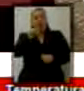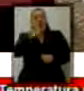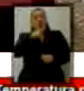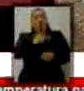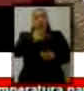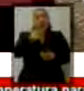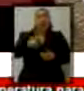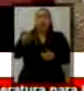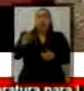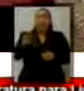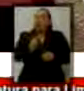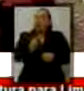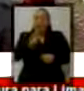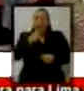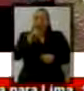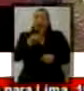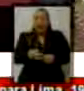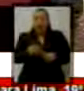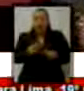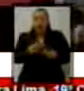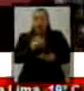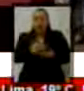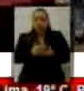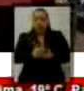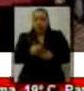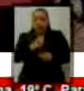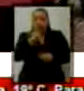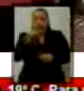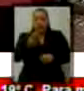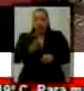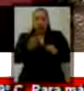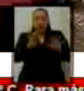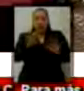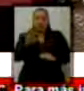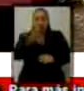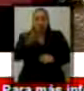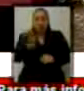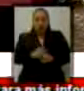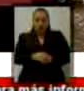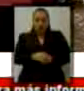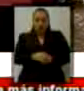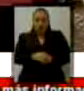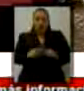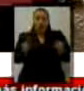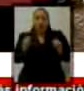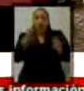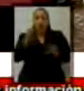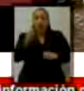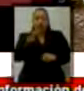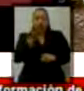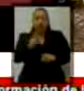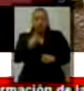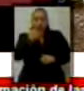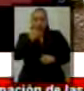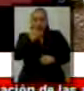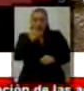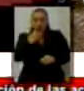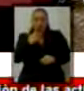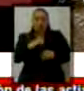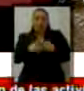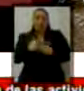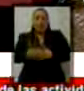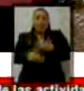realmente esa es la realidad, ¿no? Del 100%, un 95% o 90%, si no me equivoco, son los